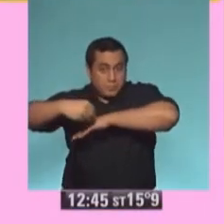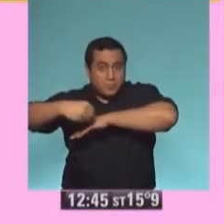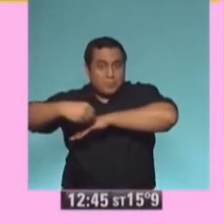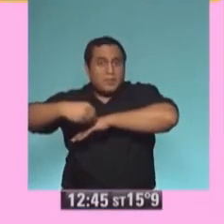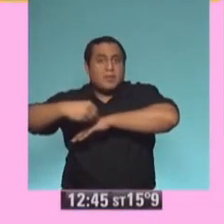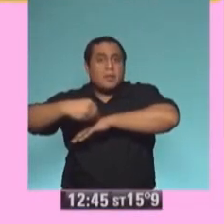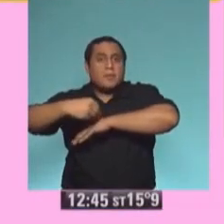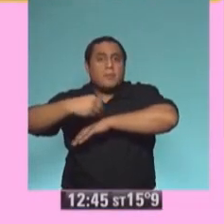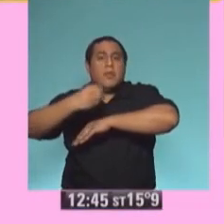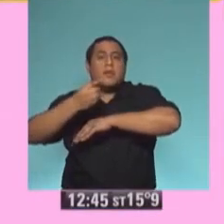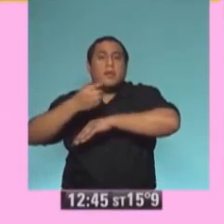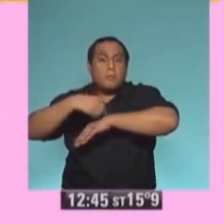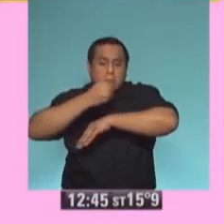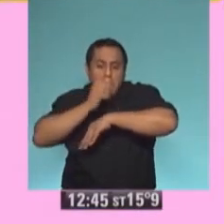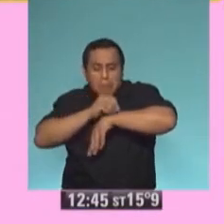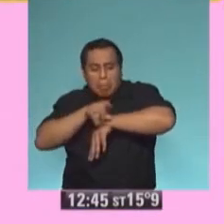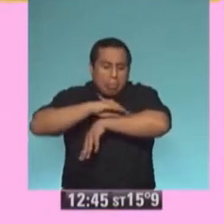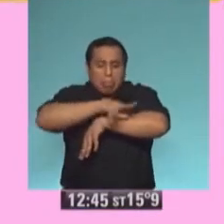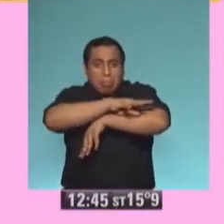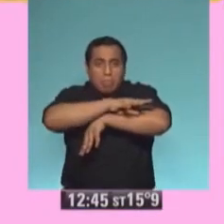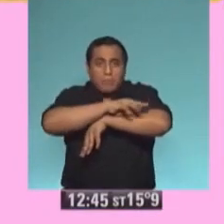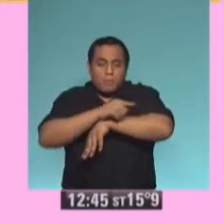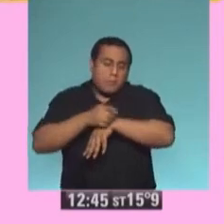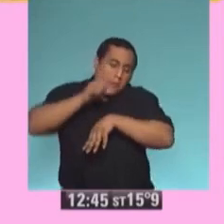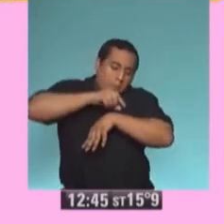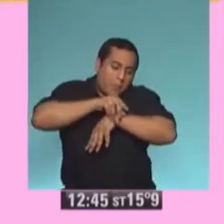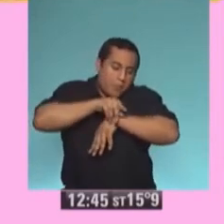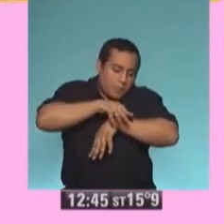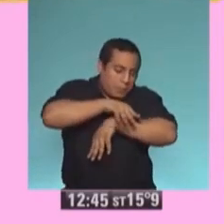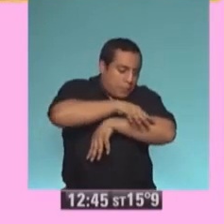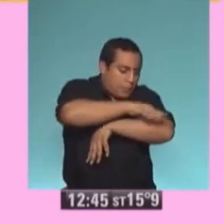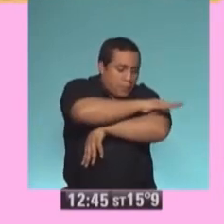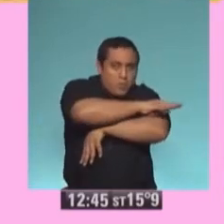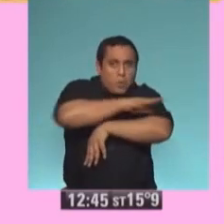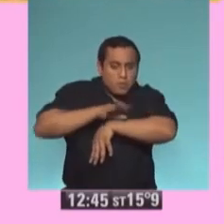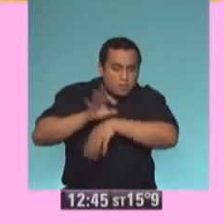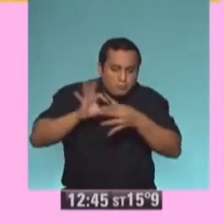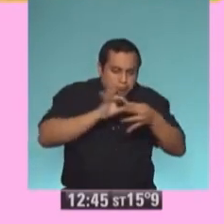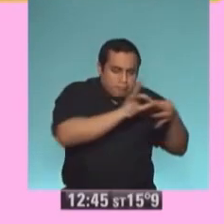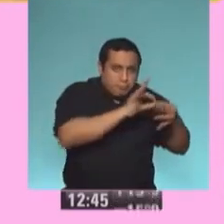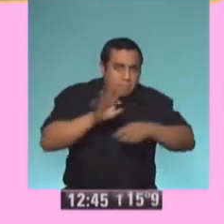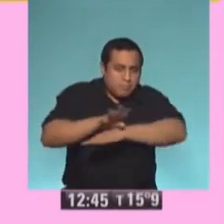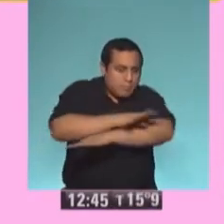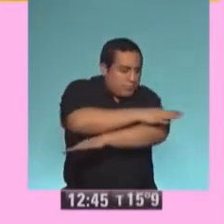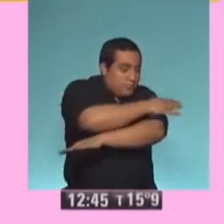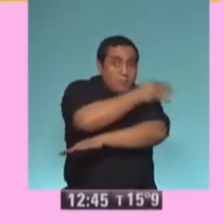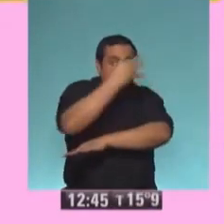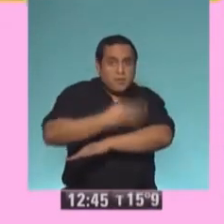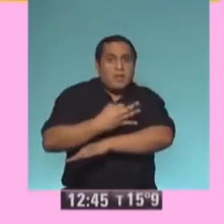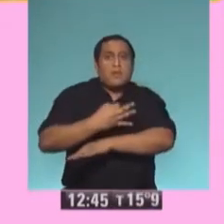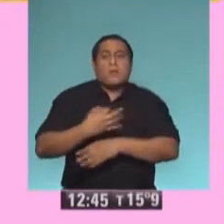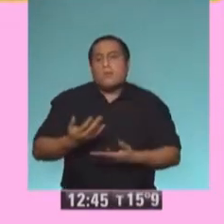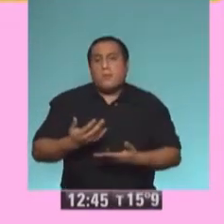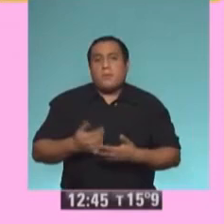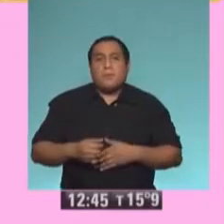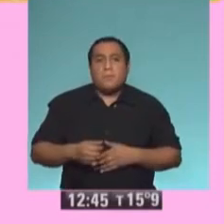esto vuelva a su estado original, que se vuelva a enganchar. ¿Entendés? Sí. Y los baños. Bueno, acá